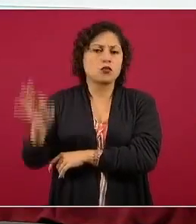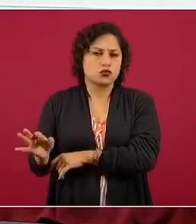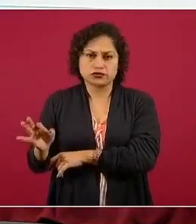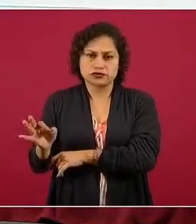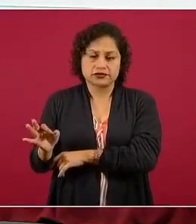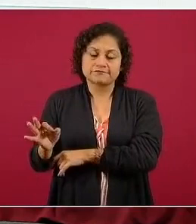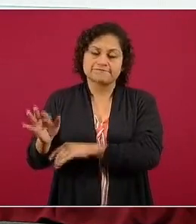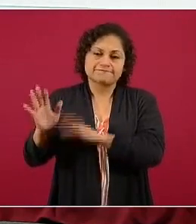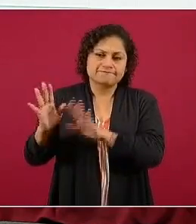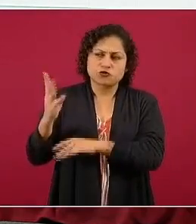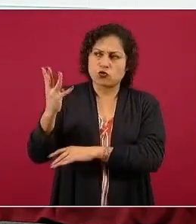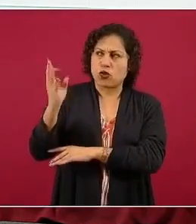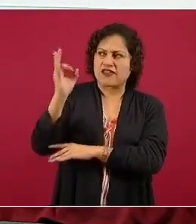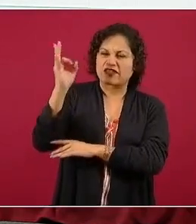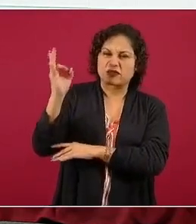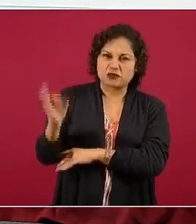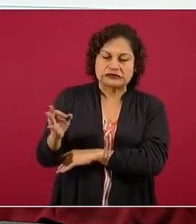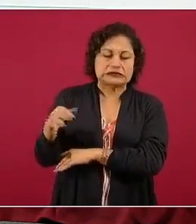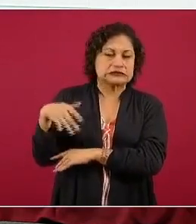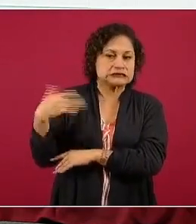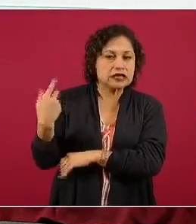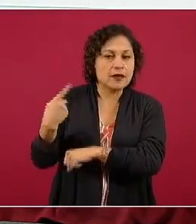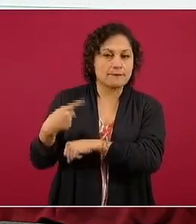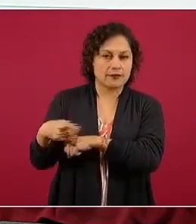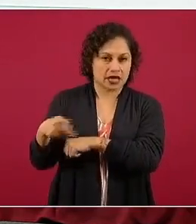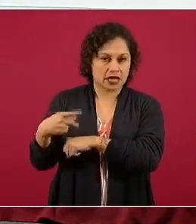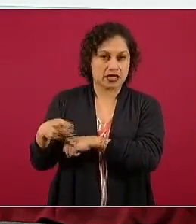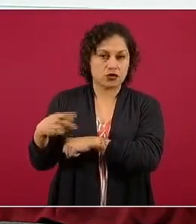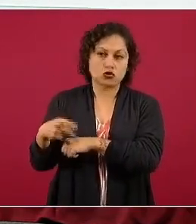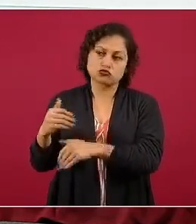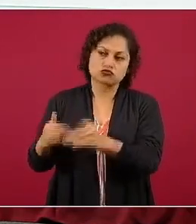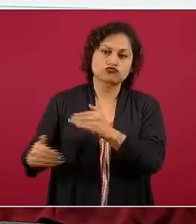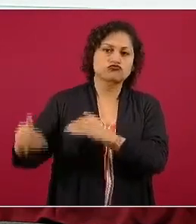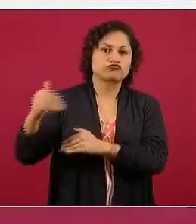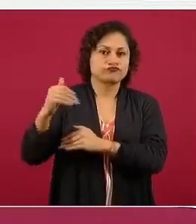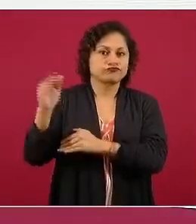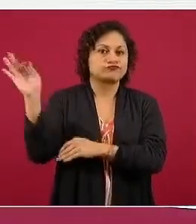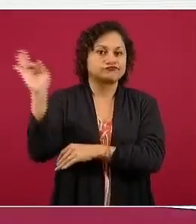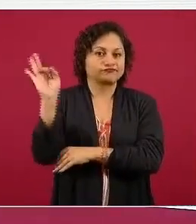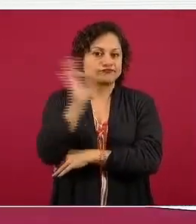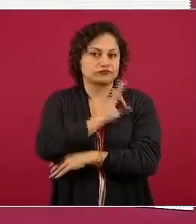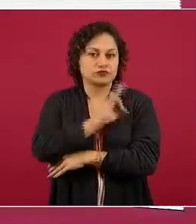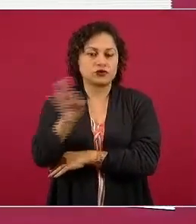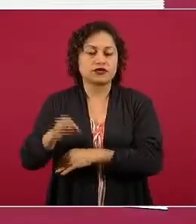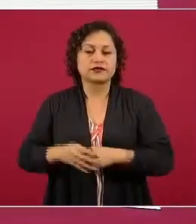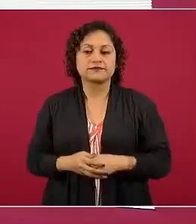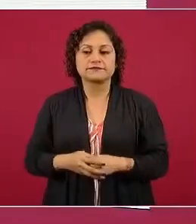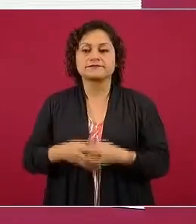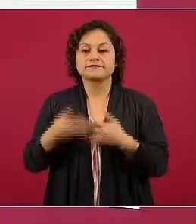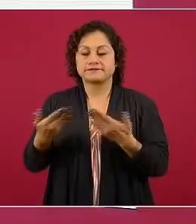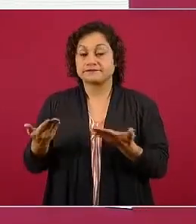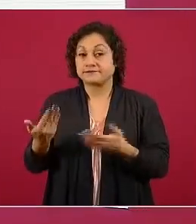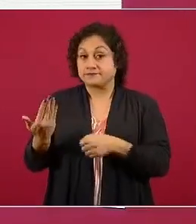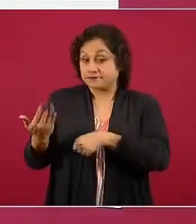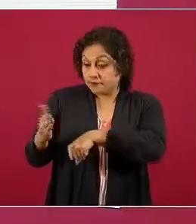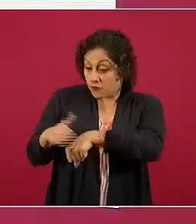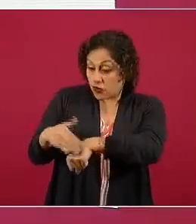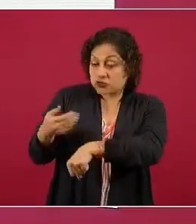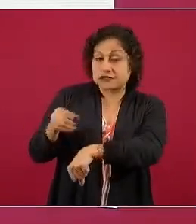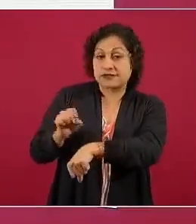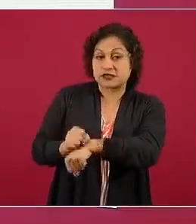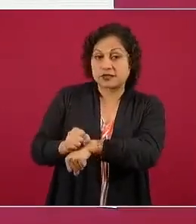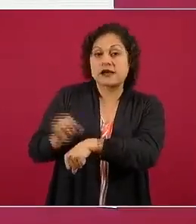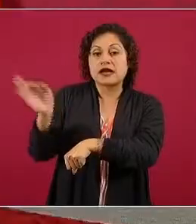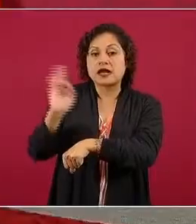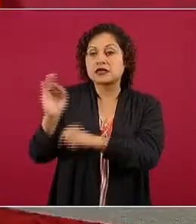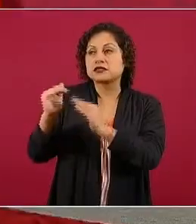este pequeño porcentaje sí es posible que se revierta durante la semana y ya sea que cerremos con una meseta o con un